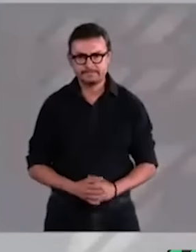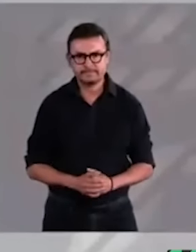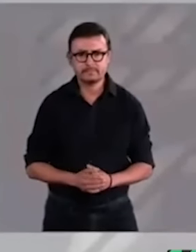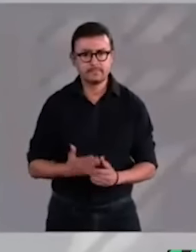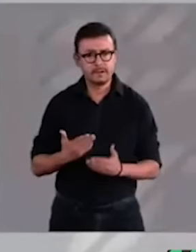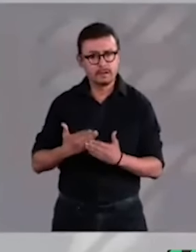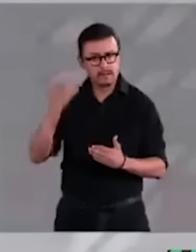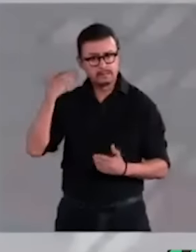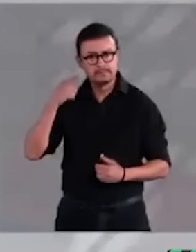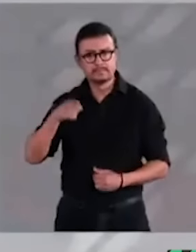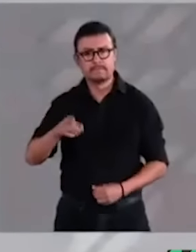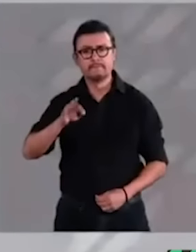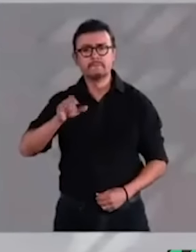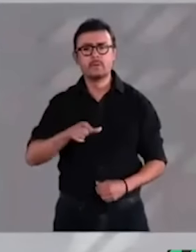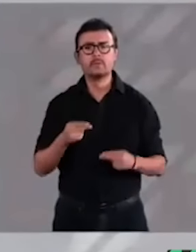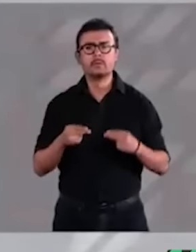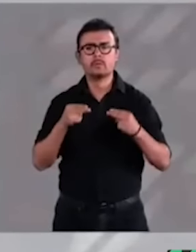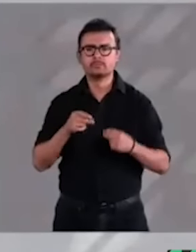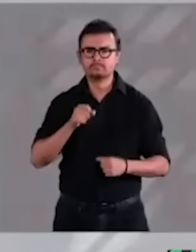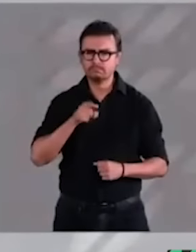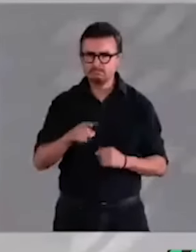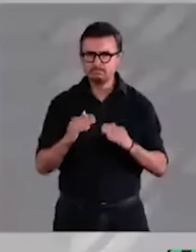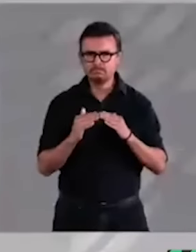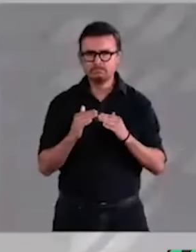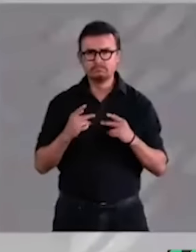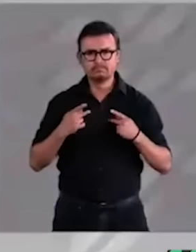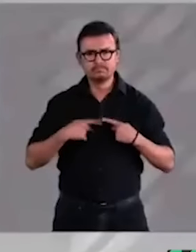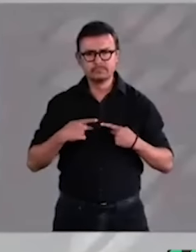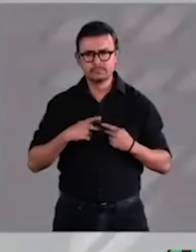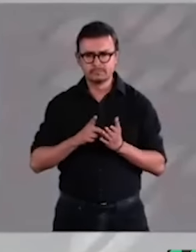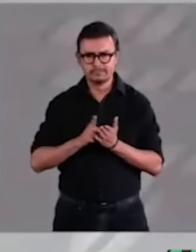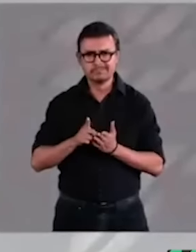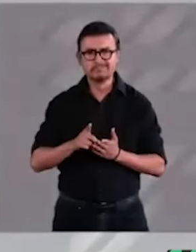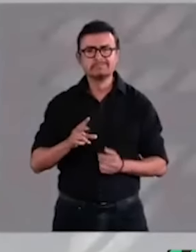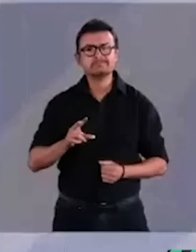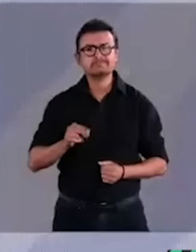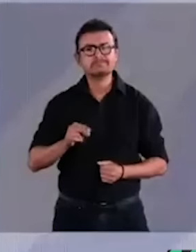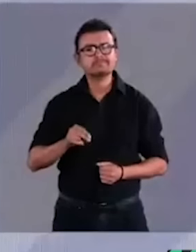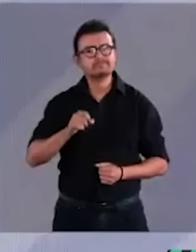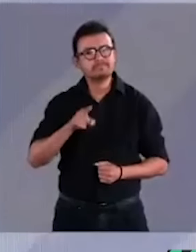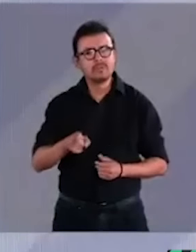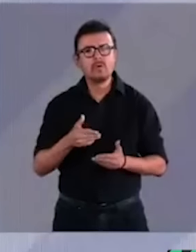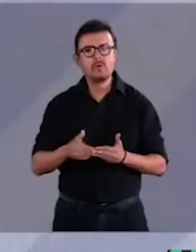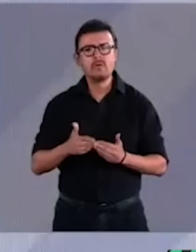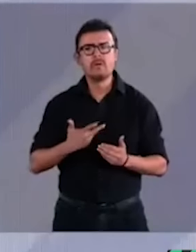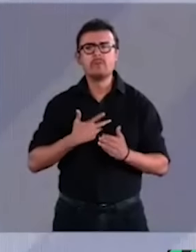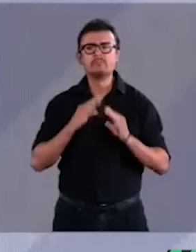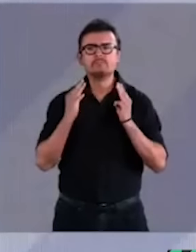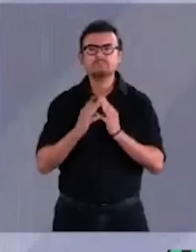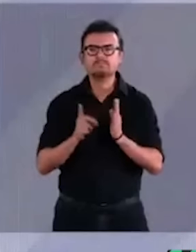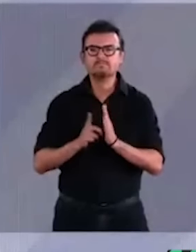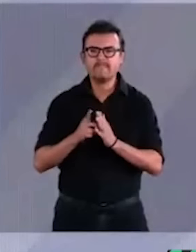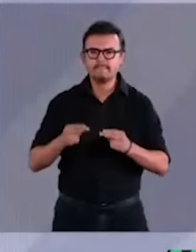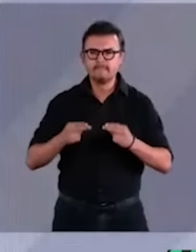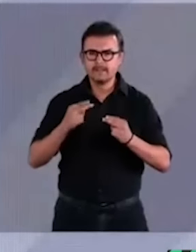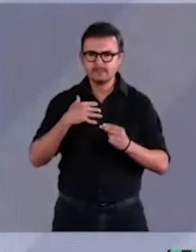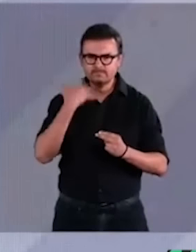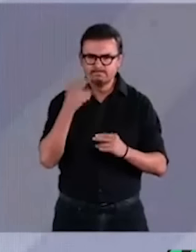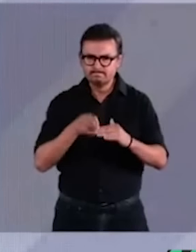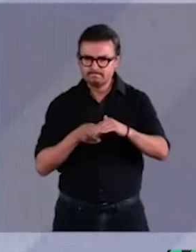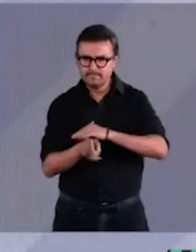vivienda y que no se vio la vivienda como derecho, como lo hace el cártel inmobiliario, que hoy le quiere cobrar más a las usuarias y a los usuarios del metro